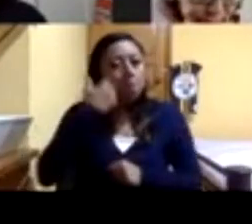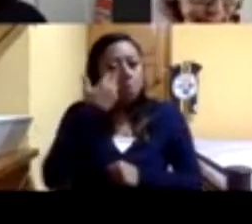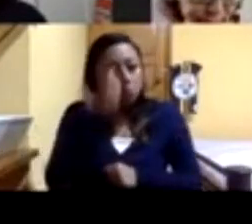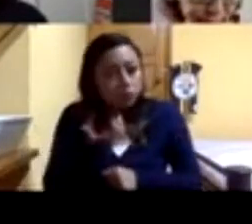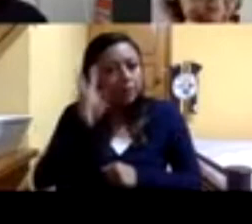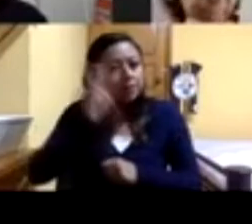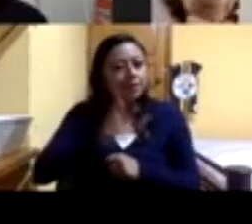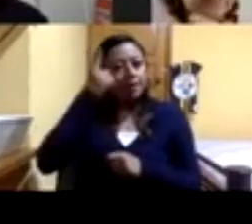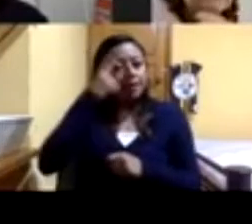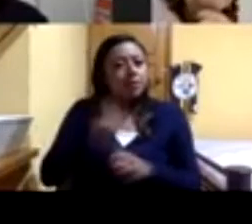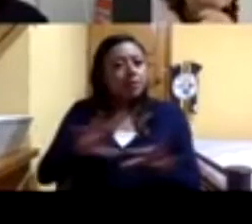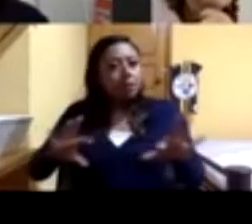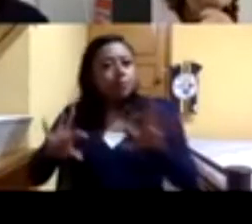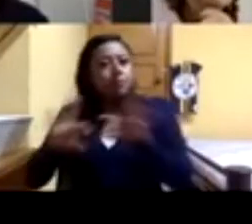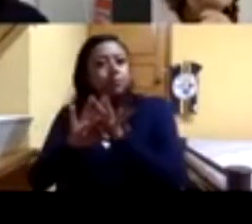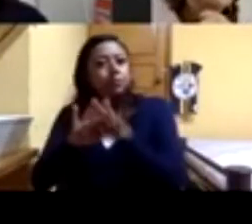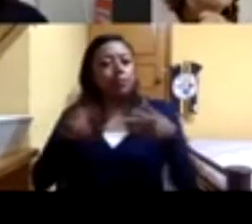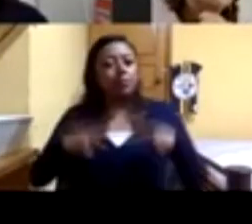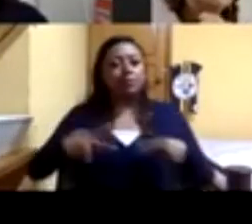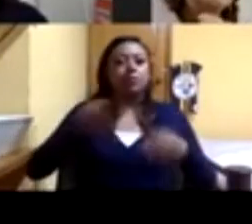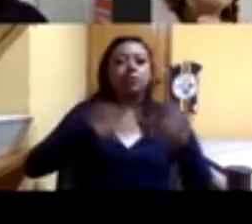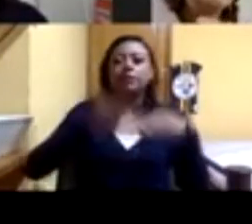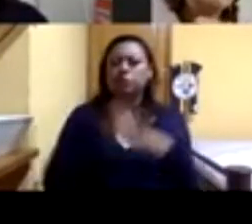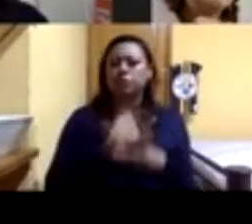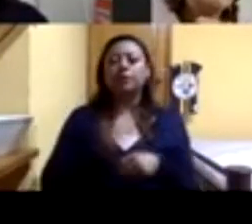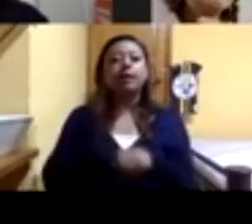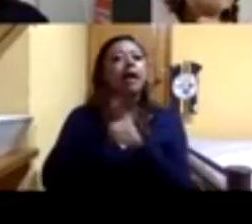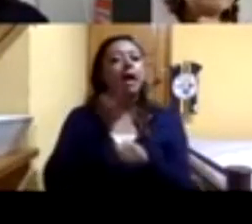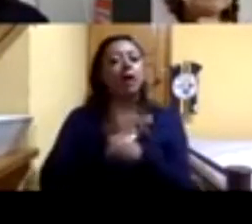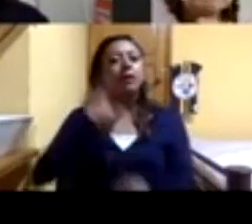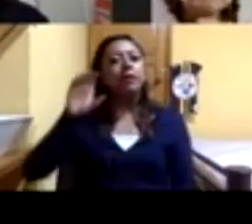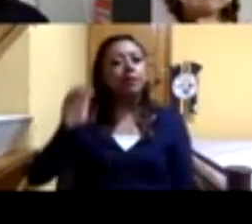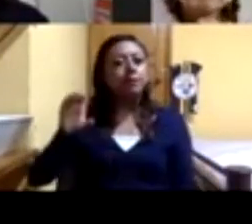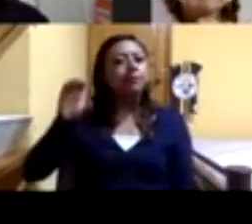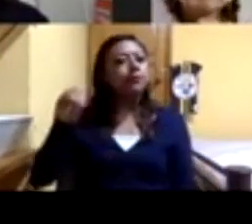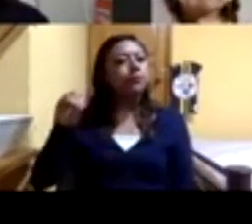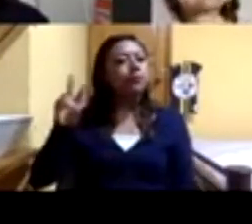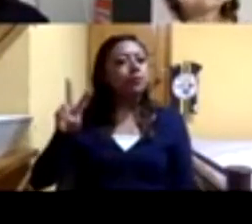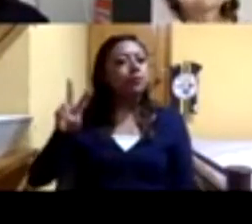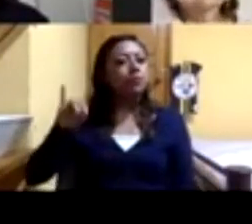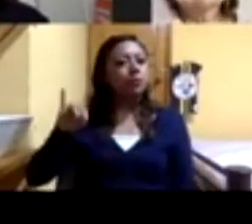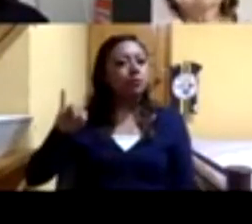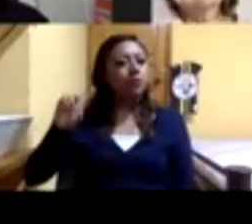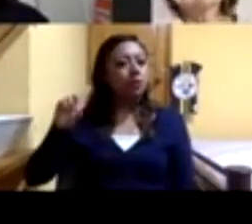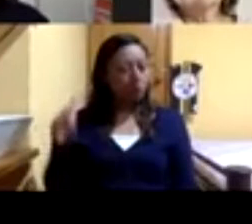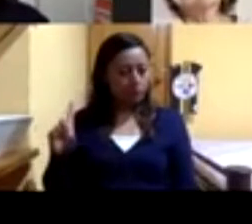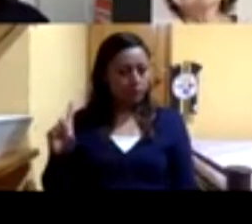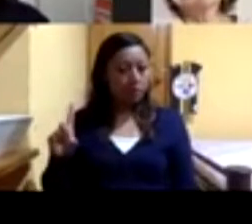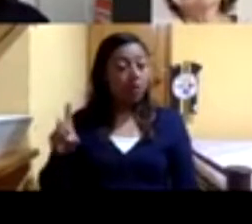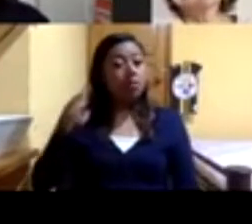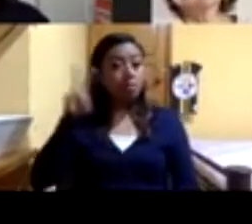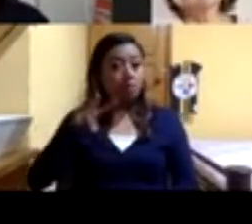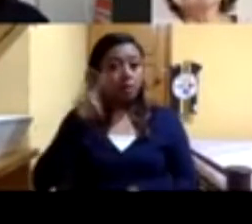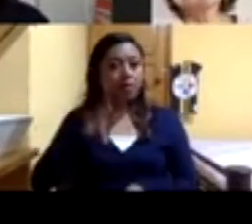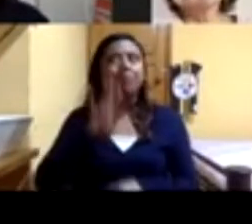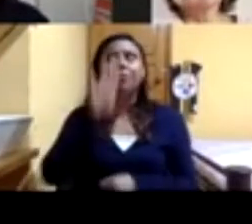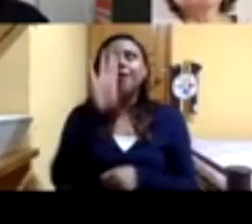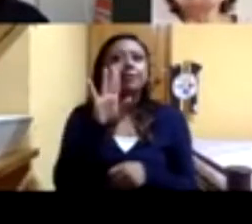Actualmente, el COVID nos ha confinado a nuestras casas, nos ha aislado. Y